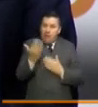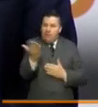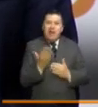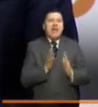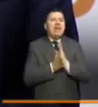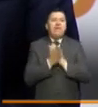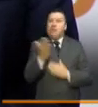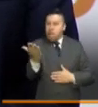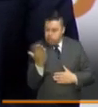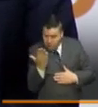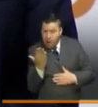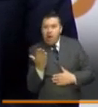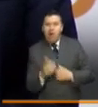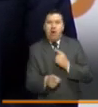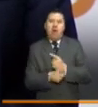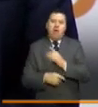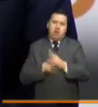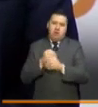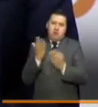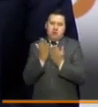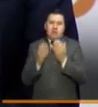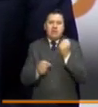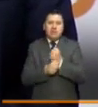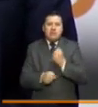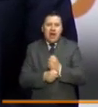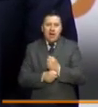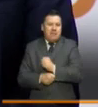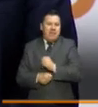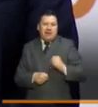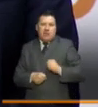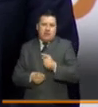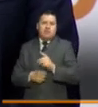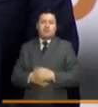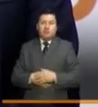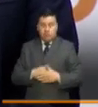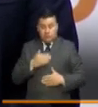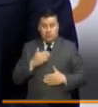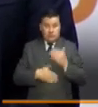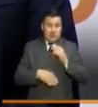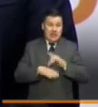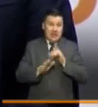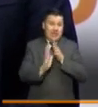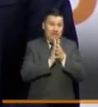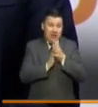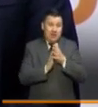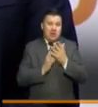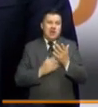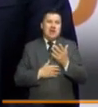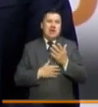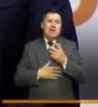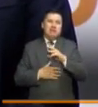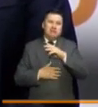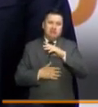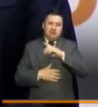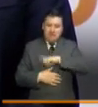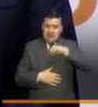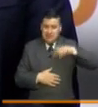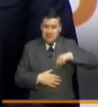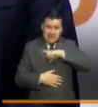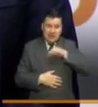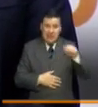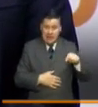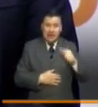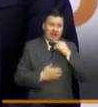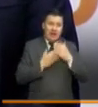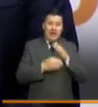información adicionalmente de trabajadores informales a partir de esta información de sisbén de la información que nos facilitaron